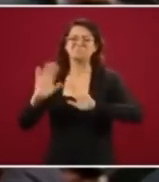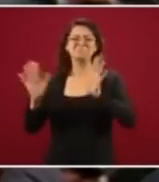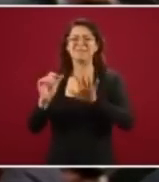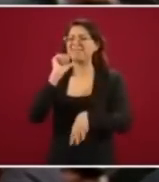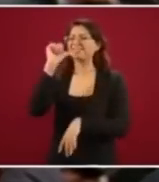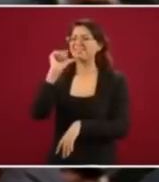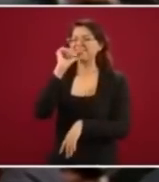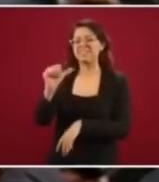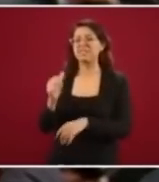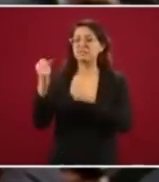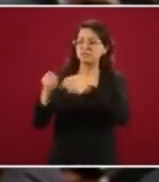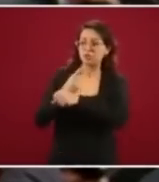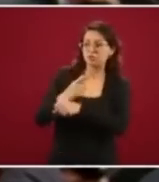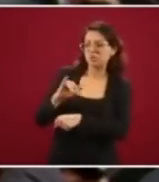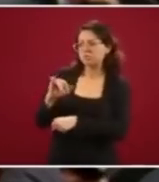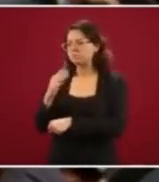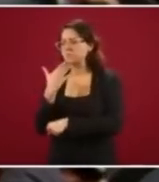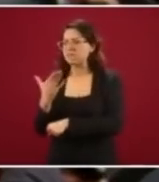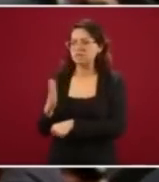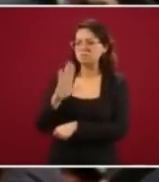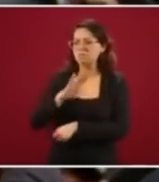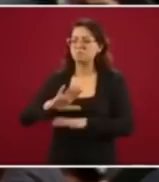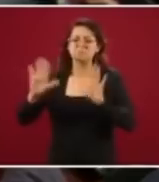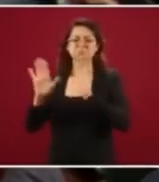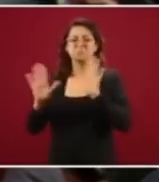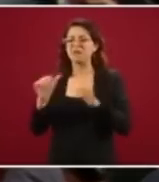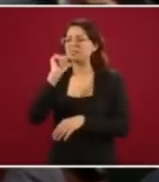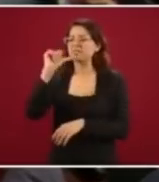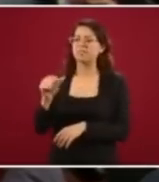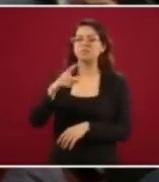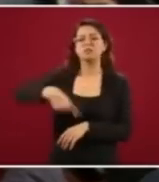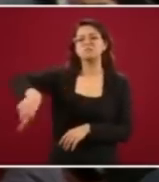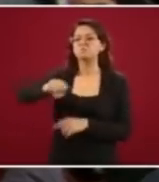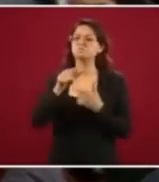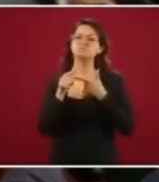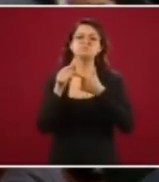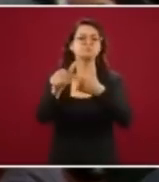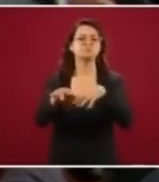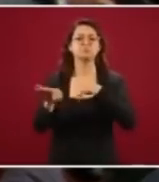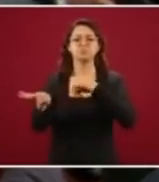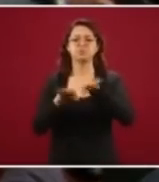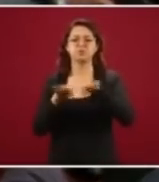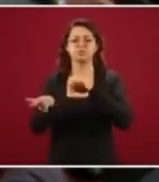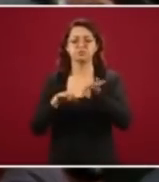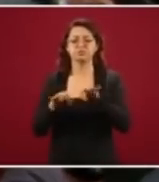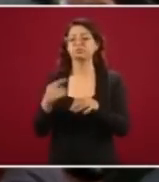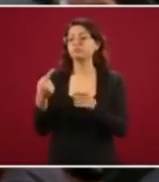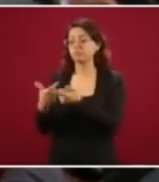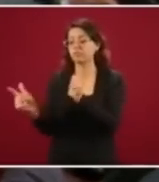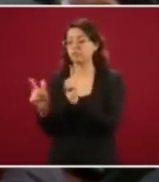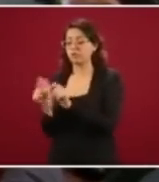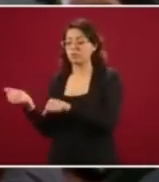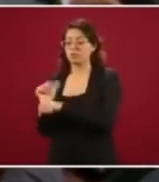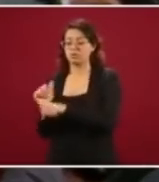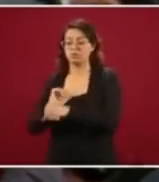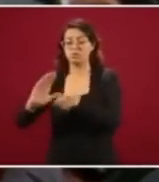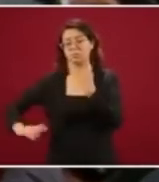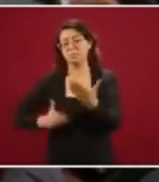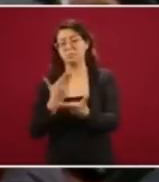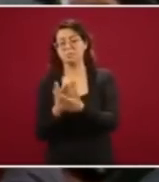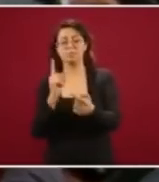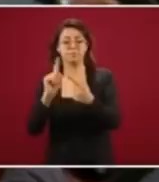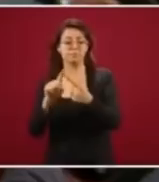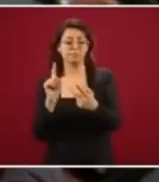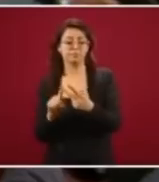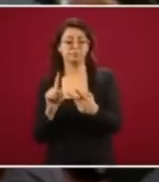cuestionada por la seguridad de su set. Un grupo de actores independientes han solicitado lo siguiente, y esos son tres puntos muy puntuales que planteo aquí: que